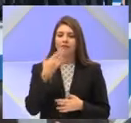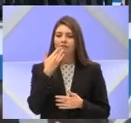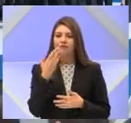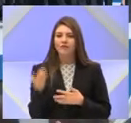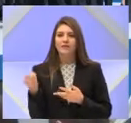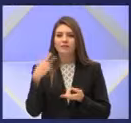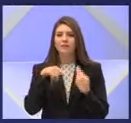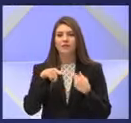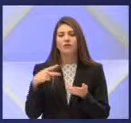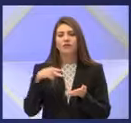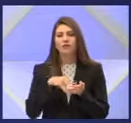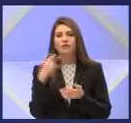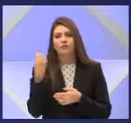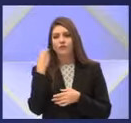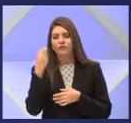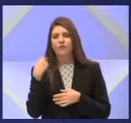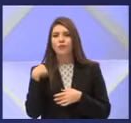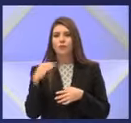foro